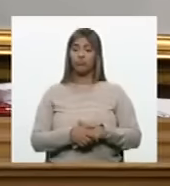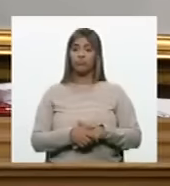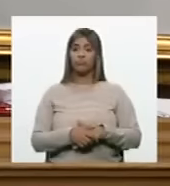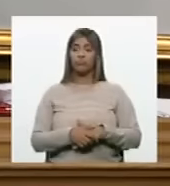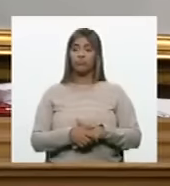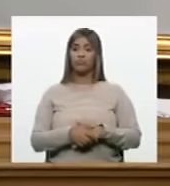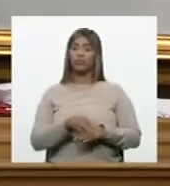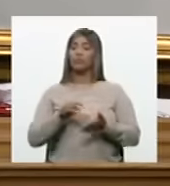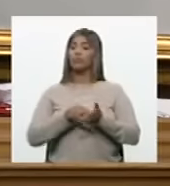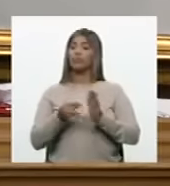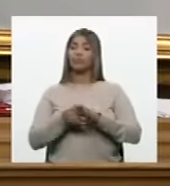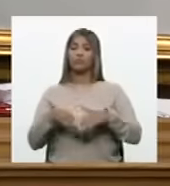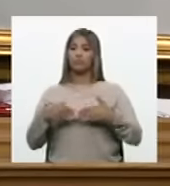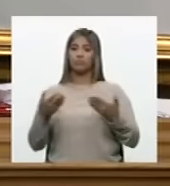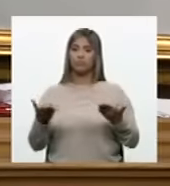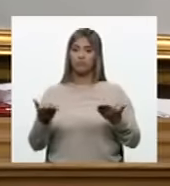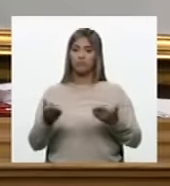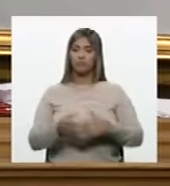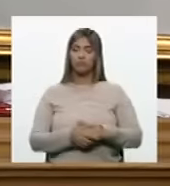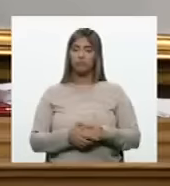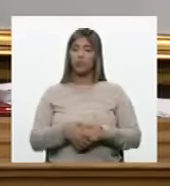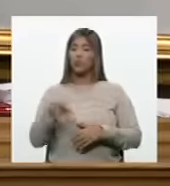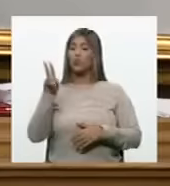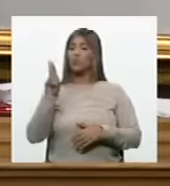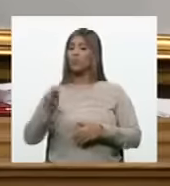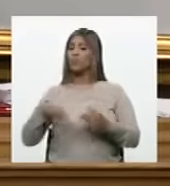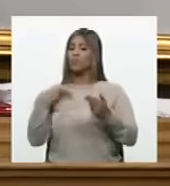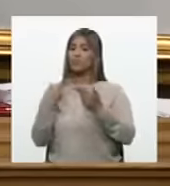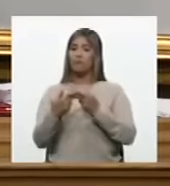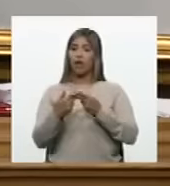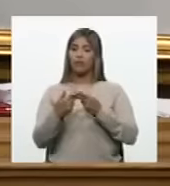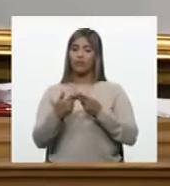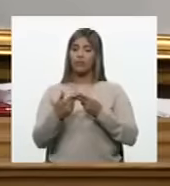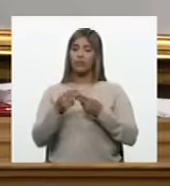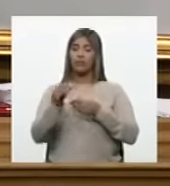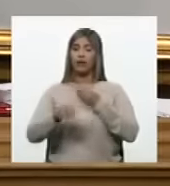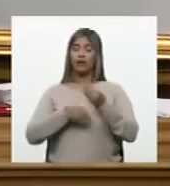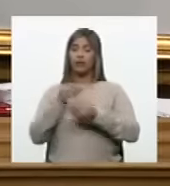los efectos de que nunca más ocurra.